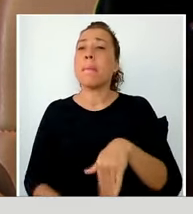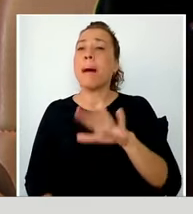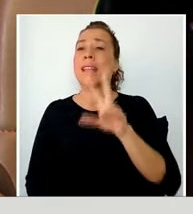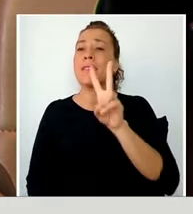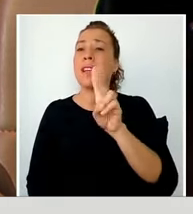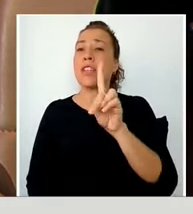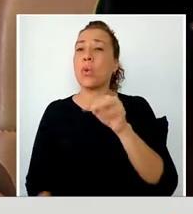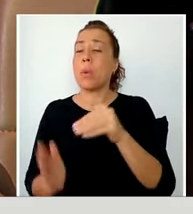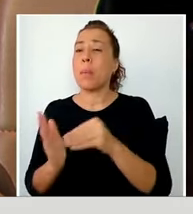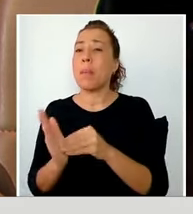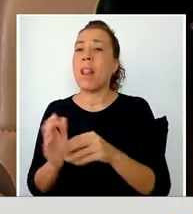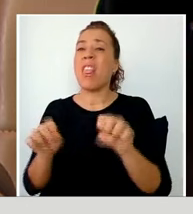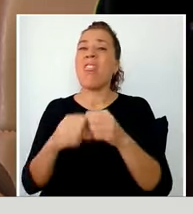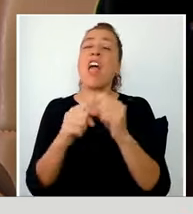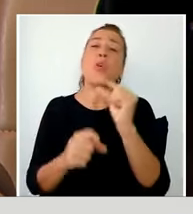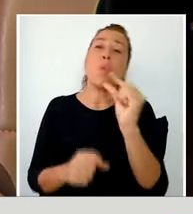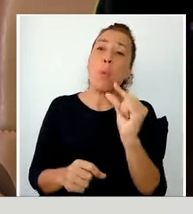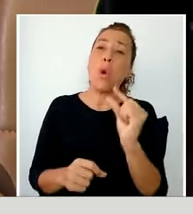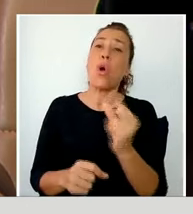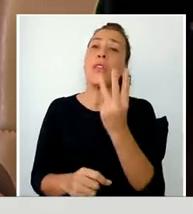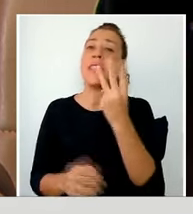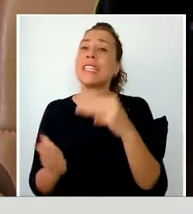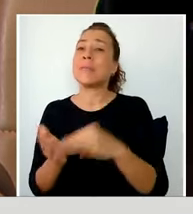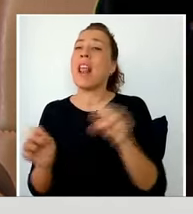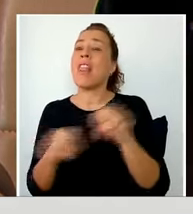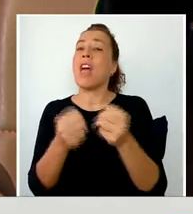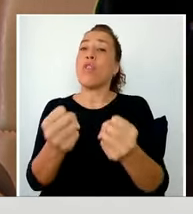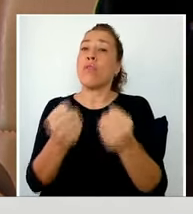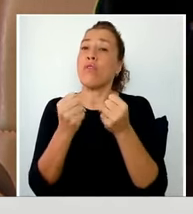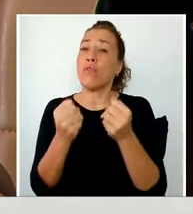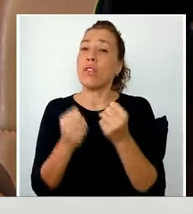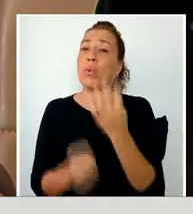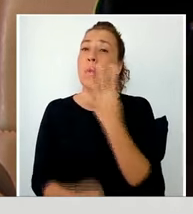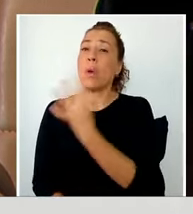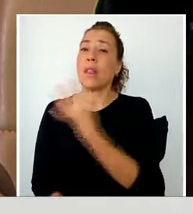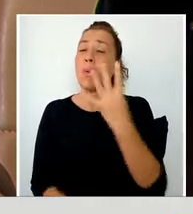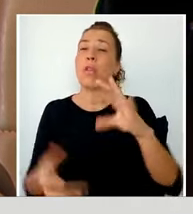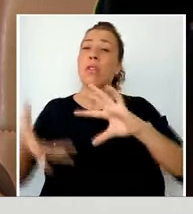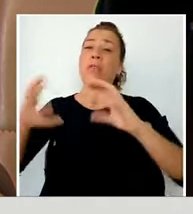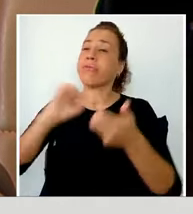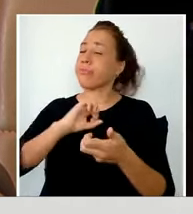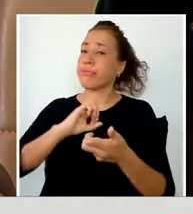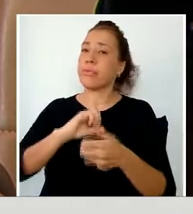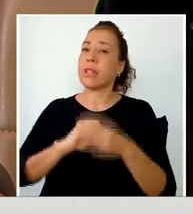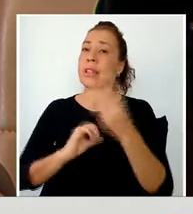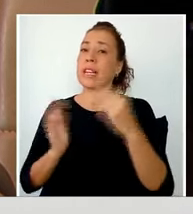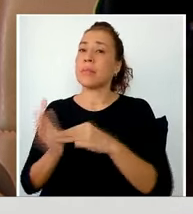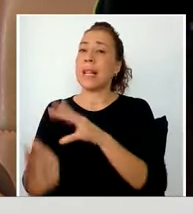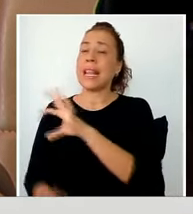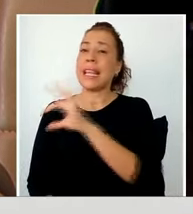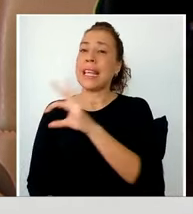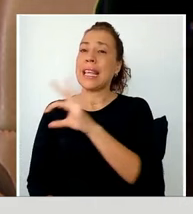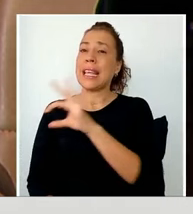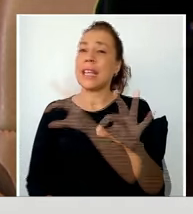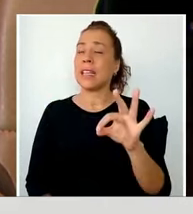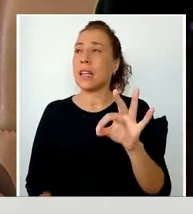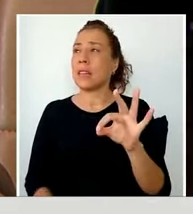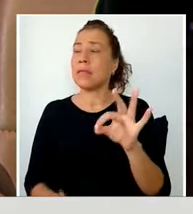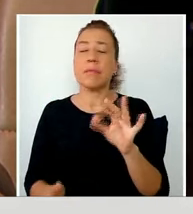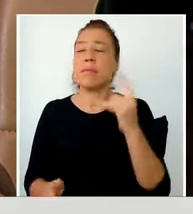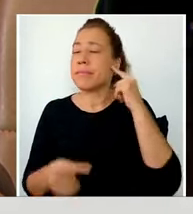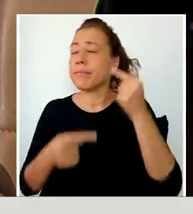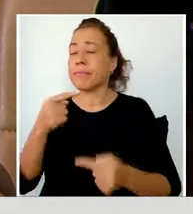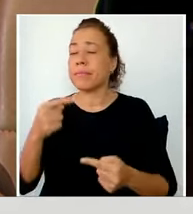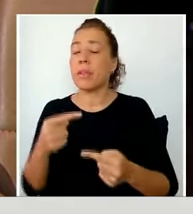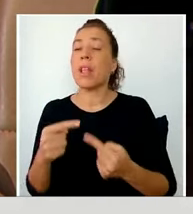con daño menor cerca de tres mil con daño mayor 44 destruida y más de tres mil quinientas en evacuación Por otra parte desde el